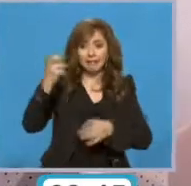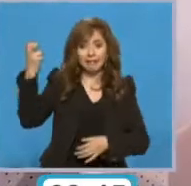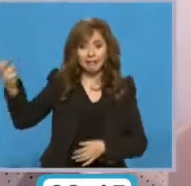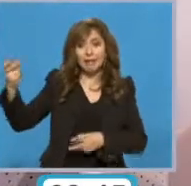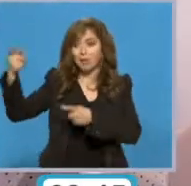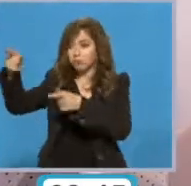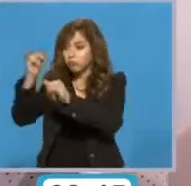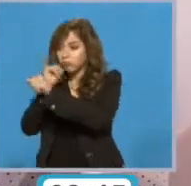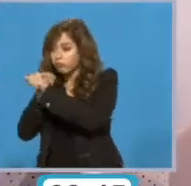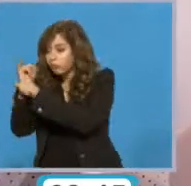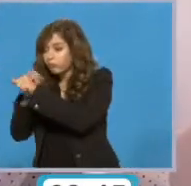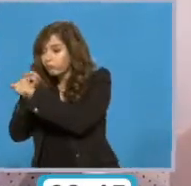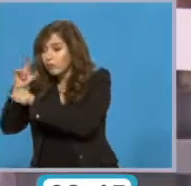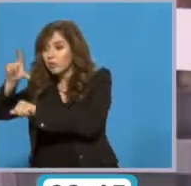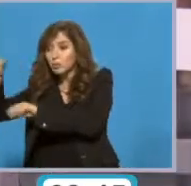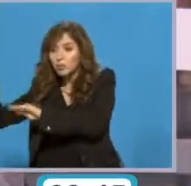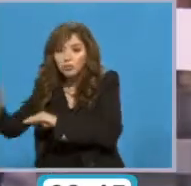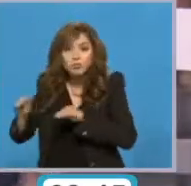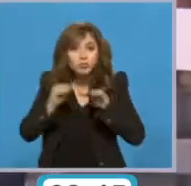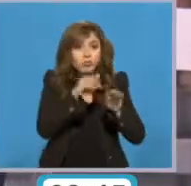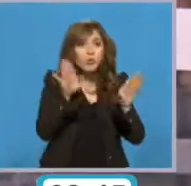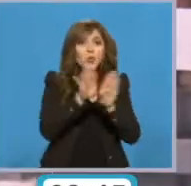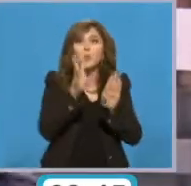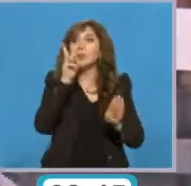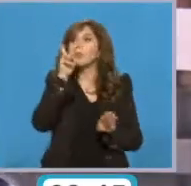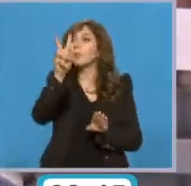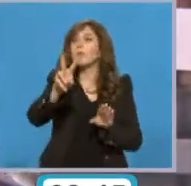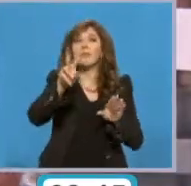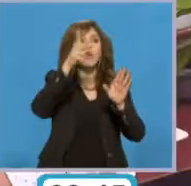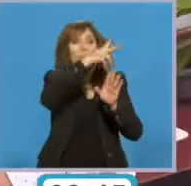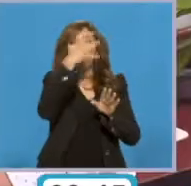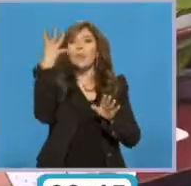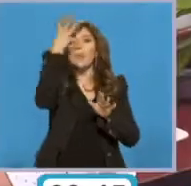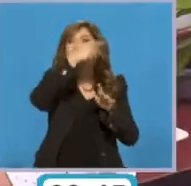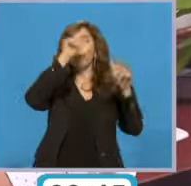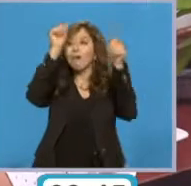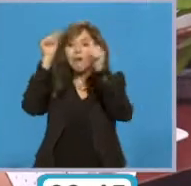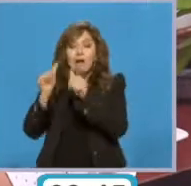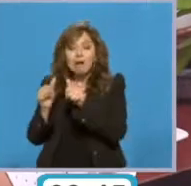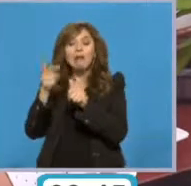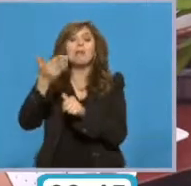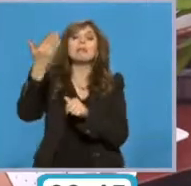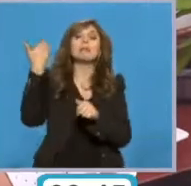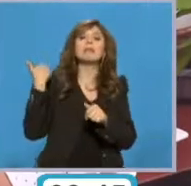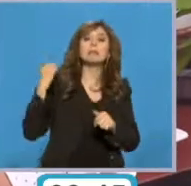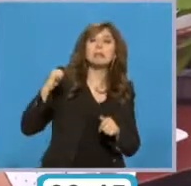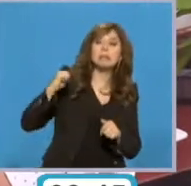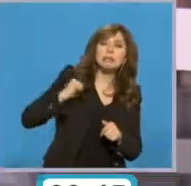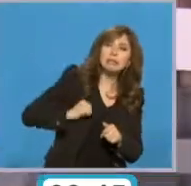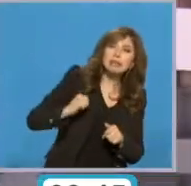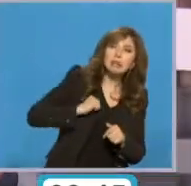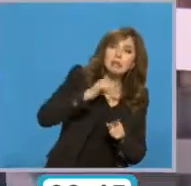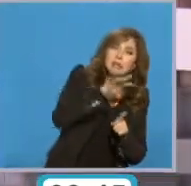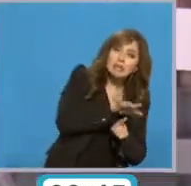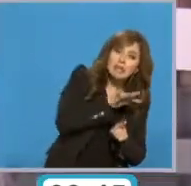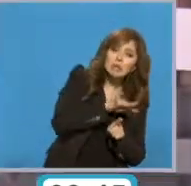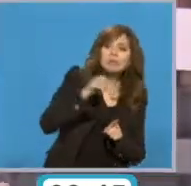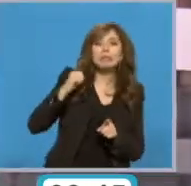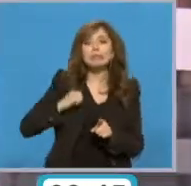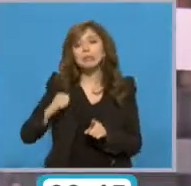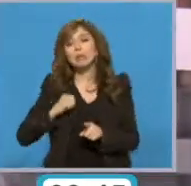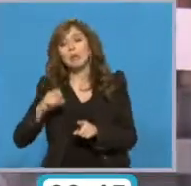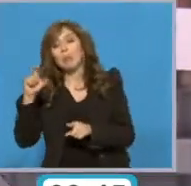la manera en que vemos las bellas artes, pues están construidos entre finales del siglo XIX y el XX, Gombrich, todos estos autores